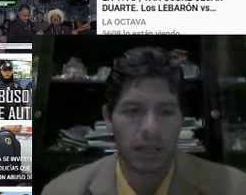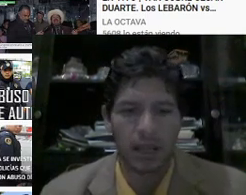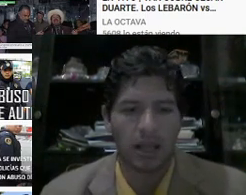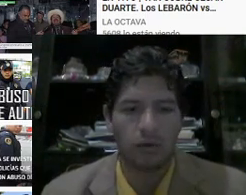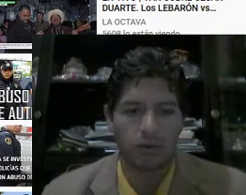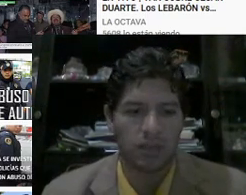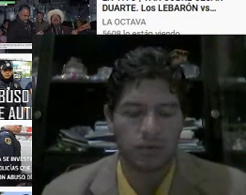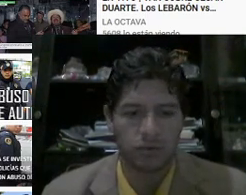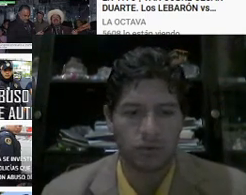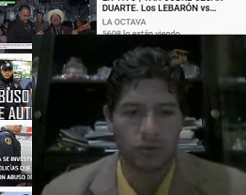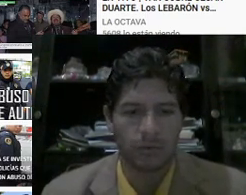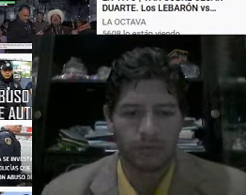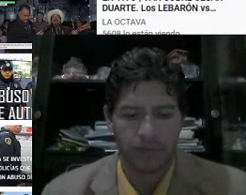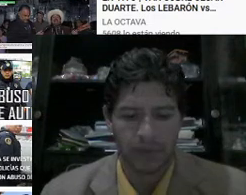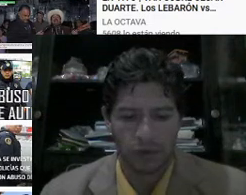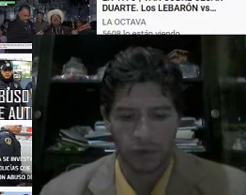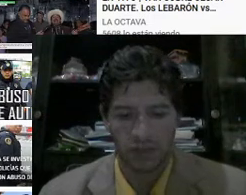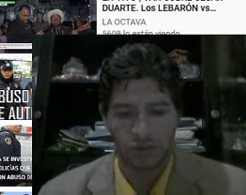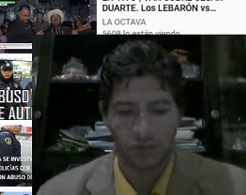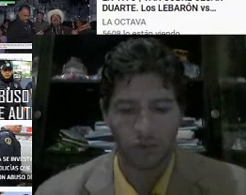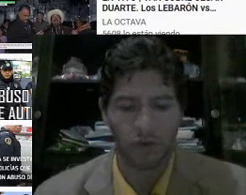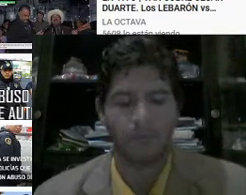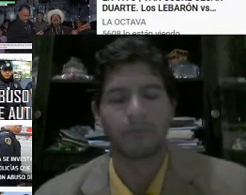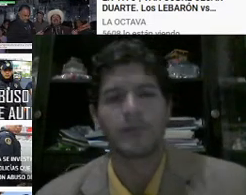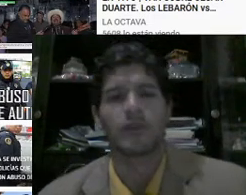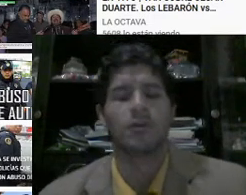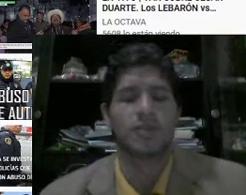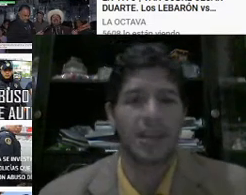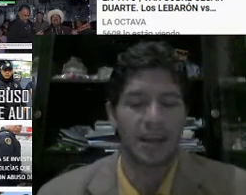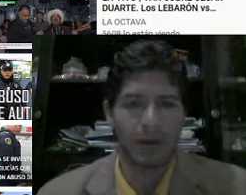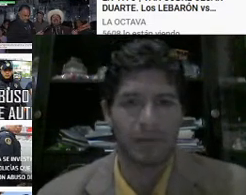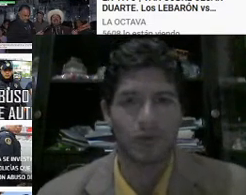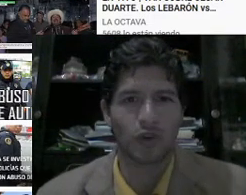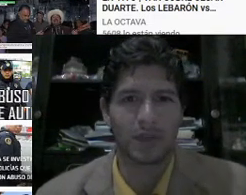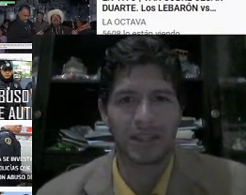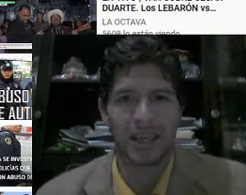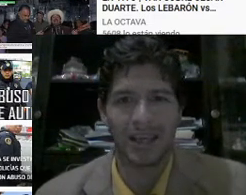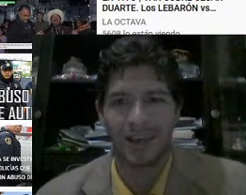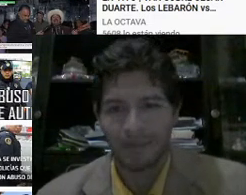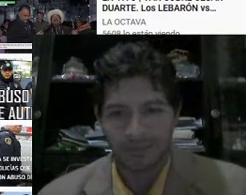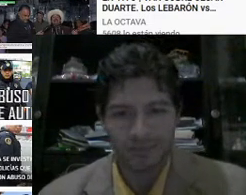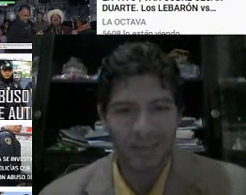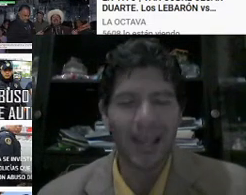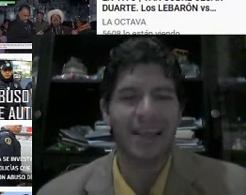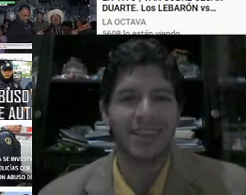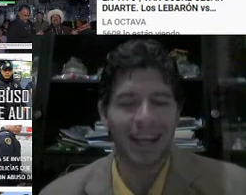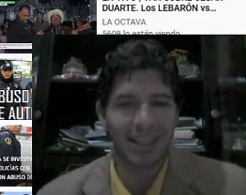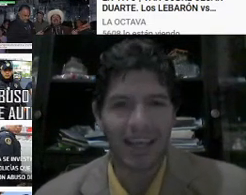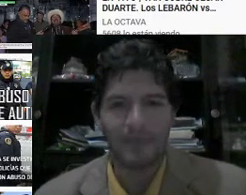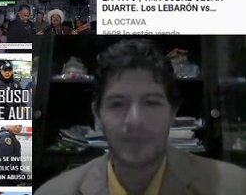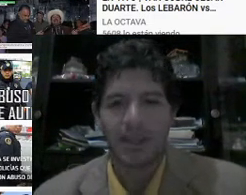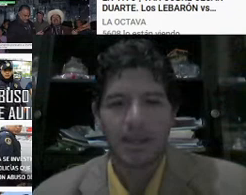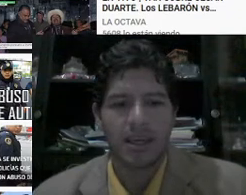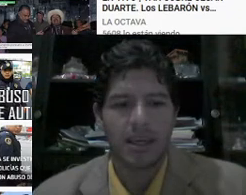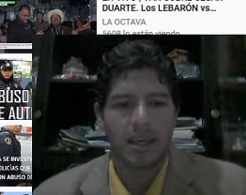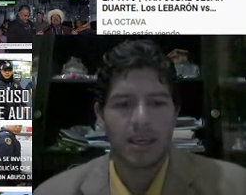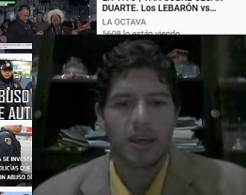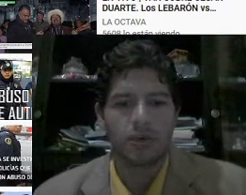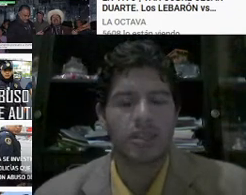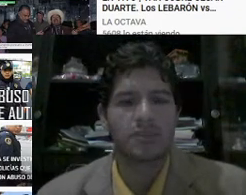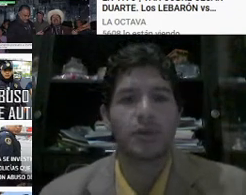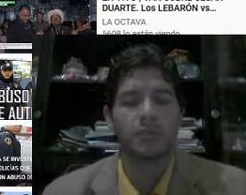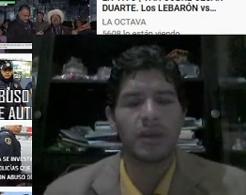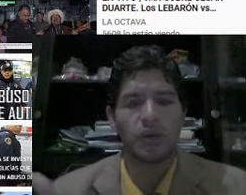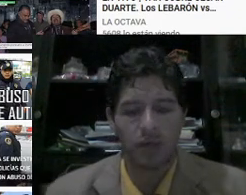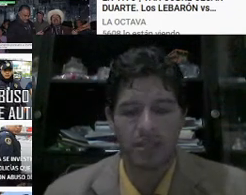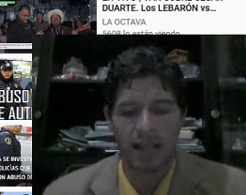de él o de su ¿cómo se le llama? Su comité antigandalla. Y